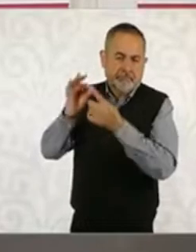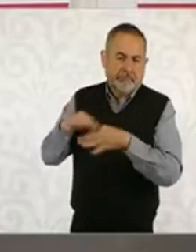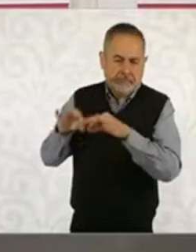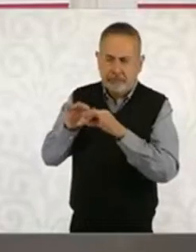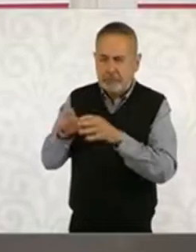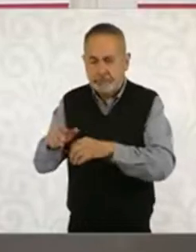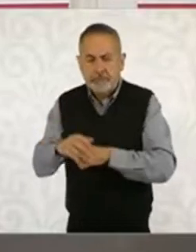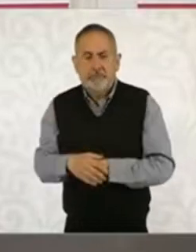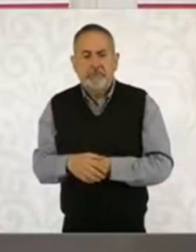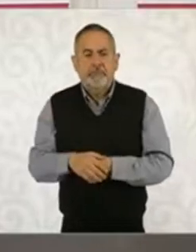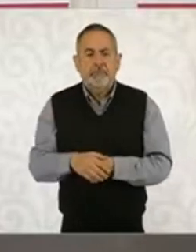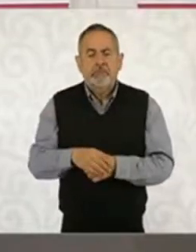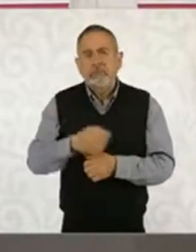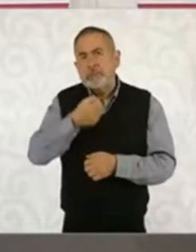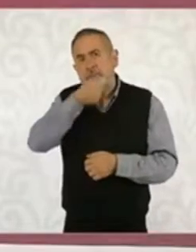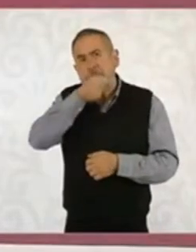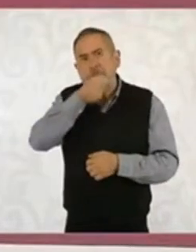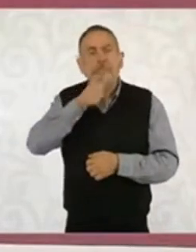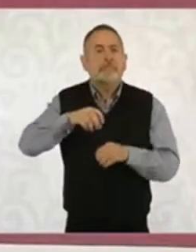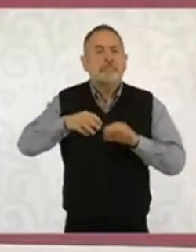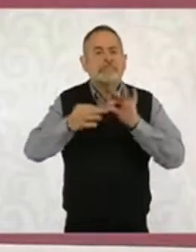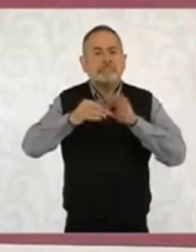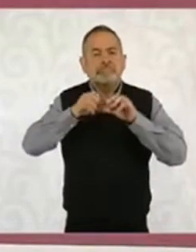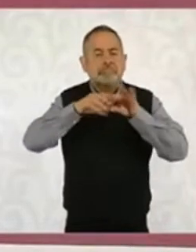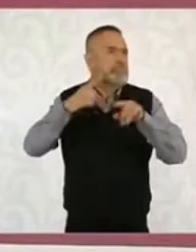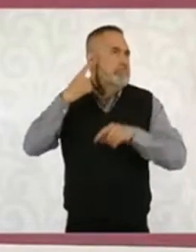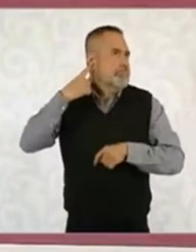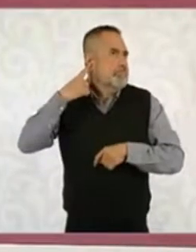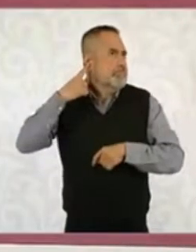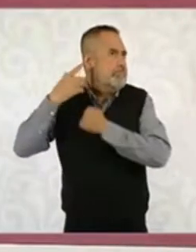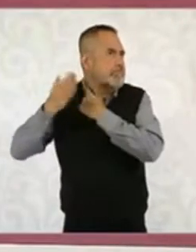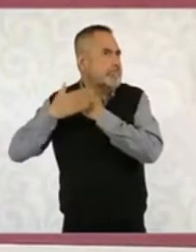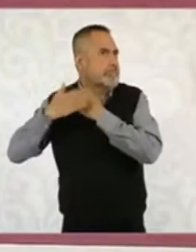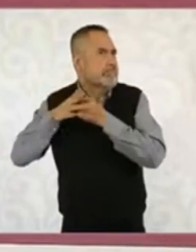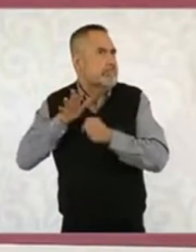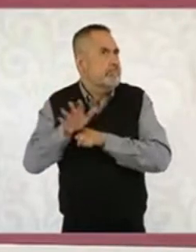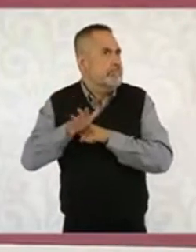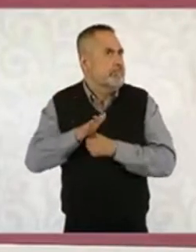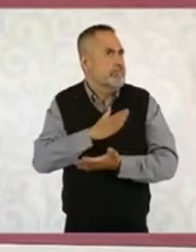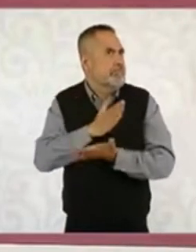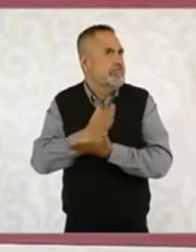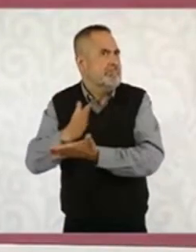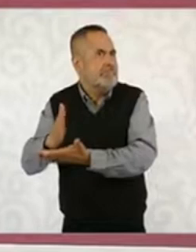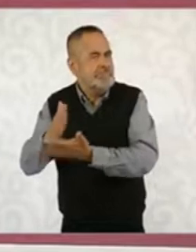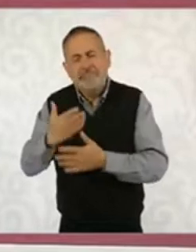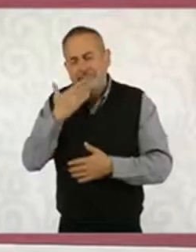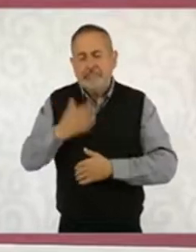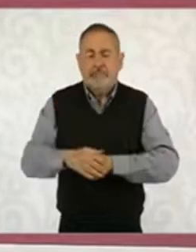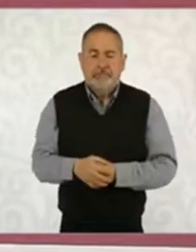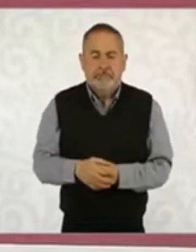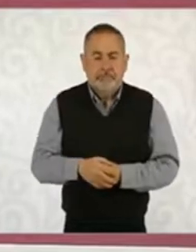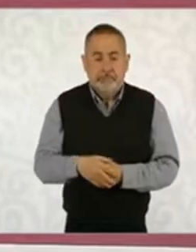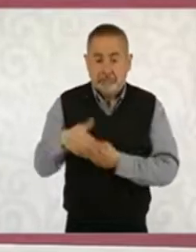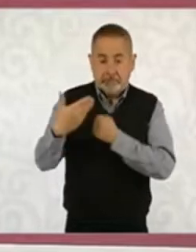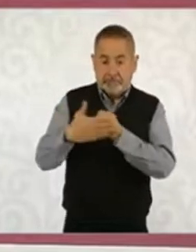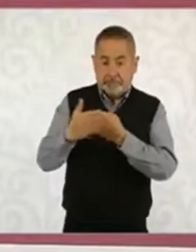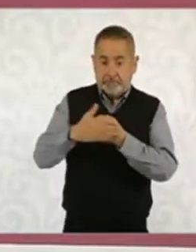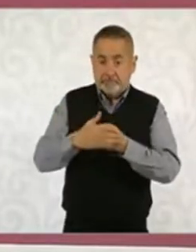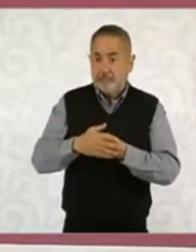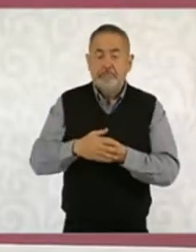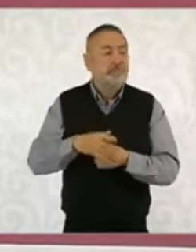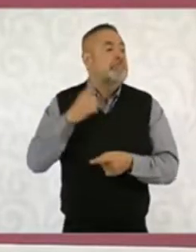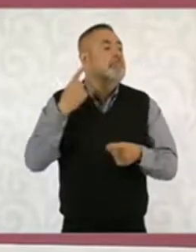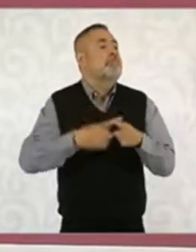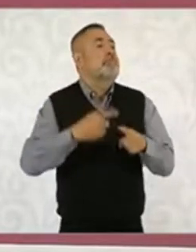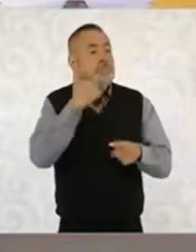para el pasajero, para saber en qué estación está, dónde se tiene que bajar y con seguridad y confort. La licitación la vamos a publicar, el proyecto